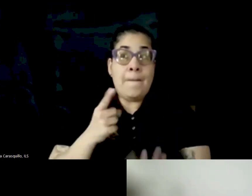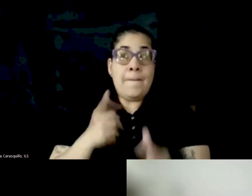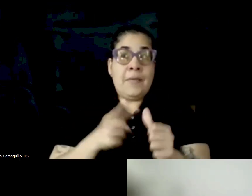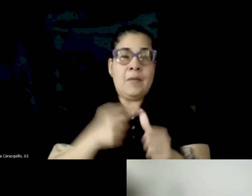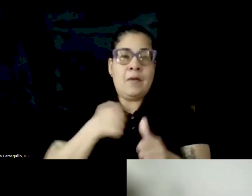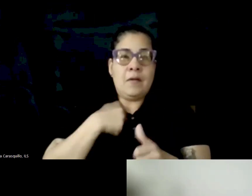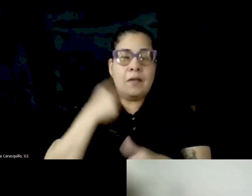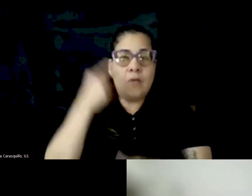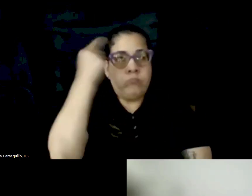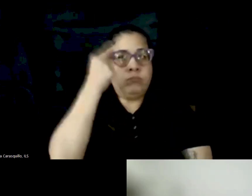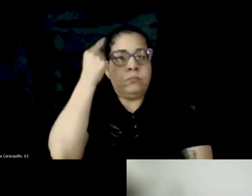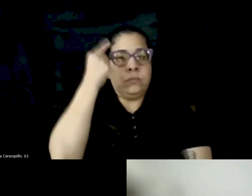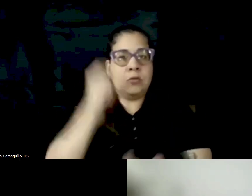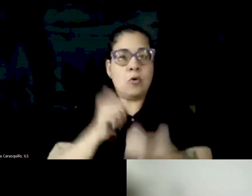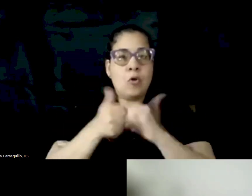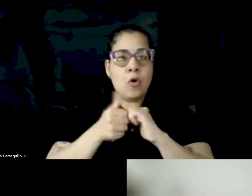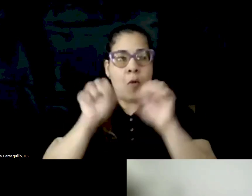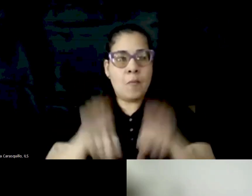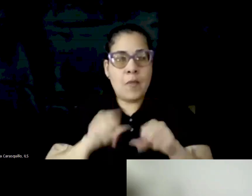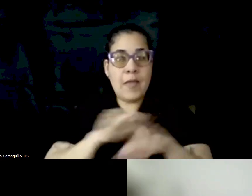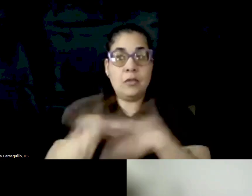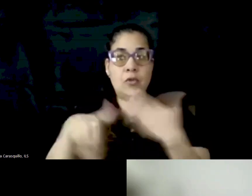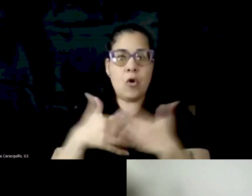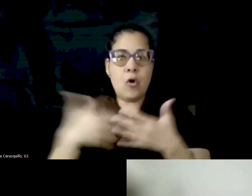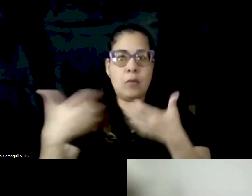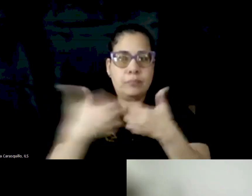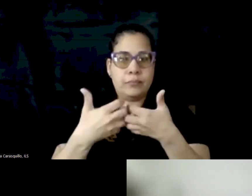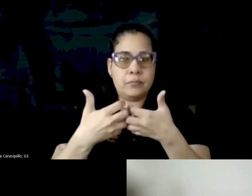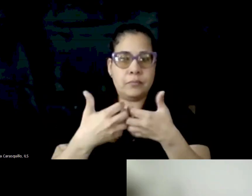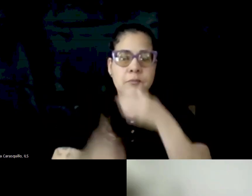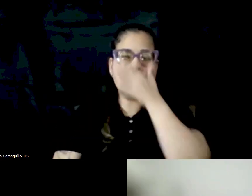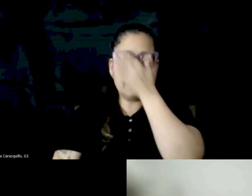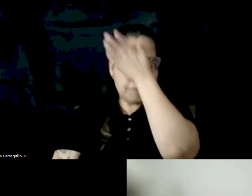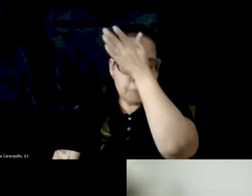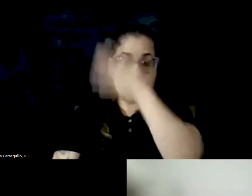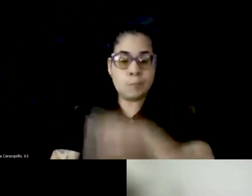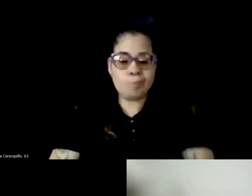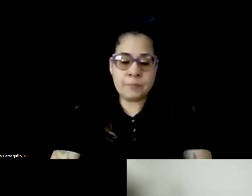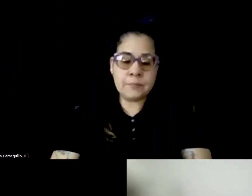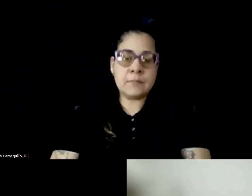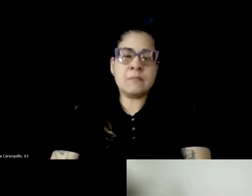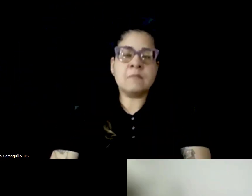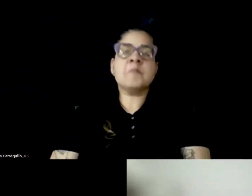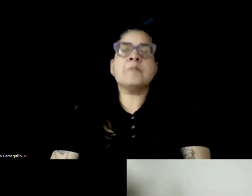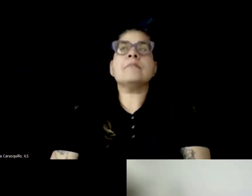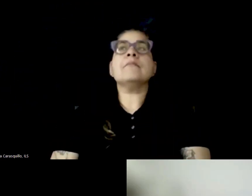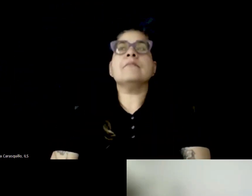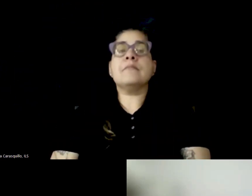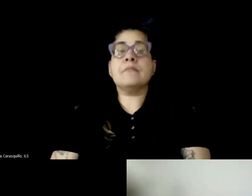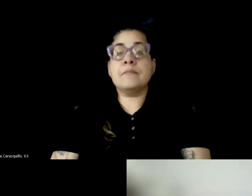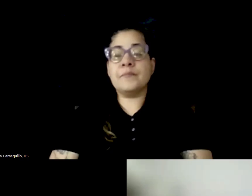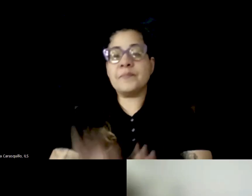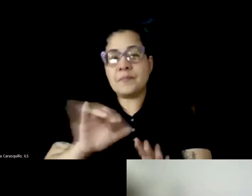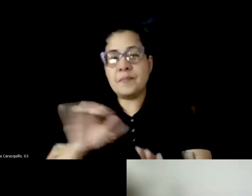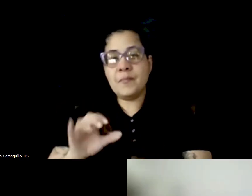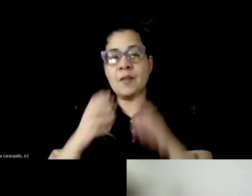poder unir todo esto. En lo que Santa Claus y los Reyes leen la